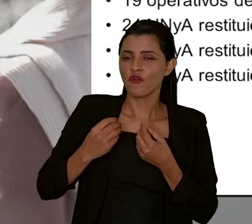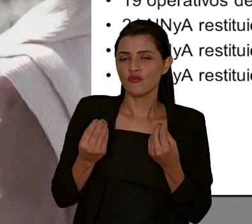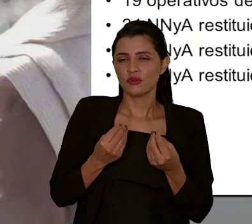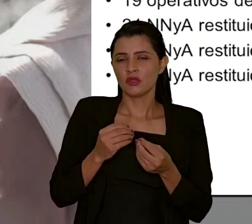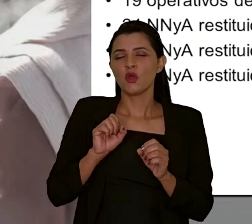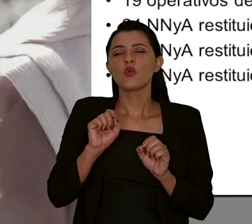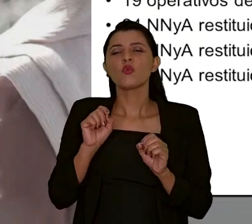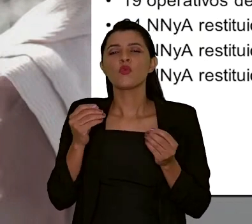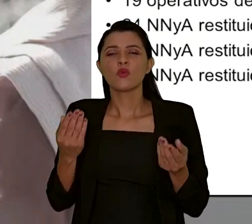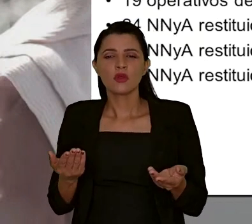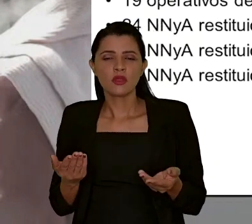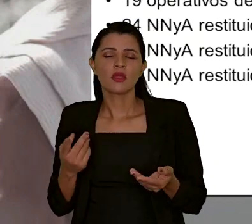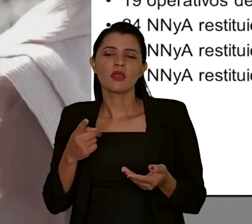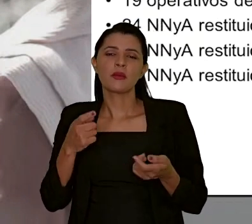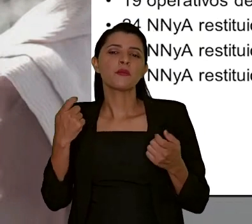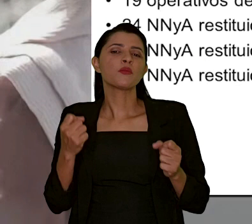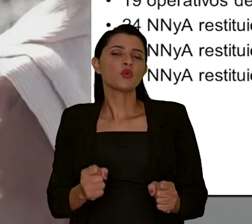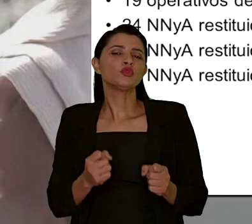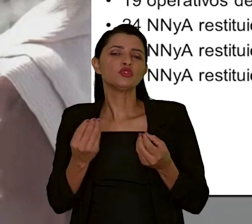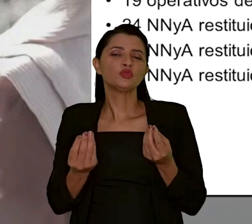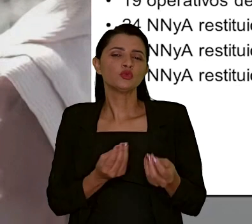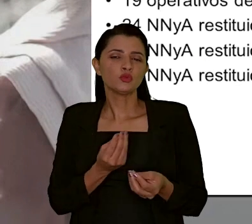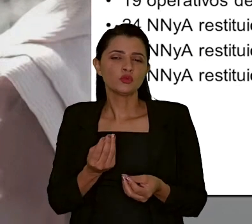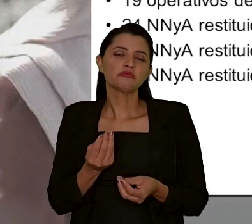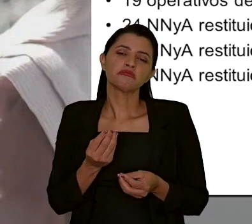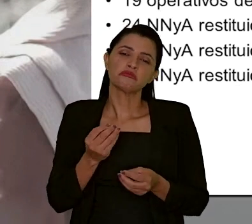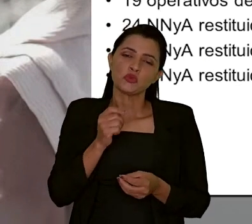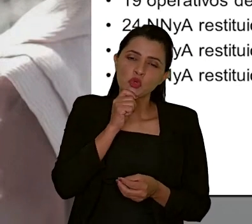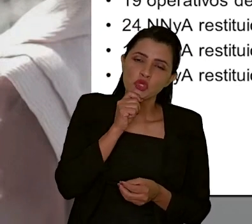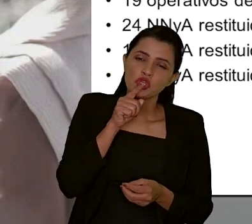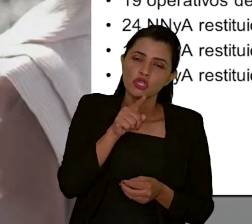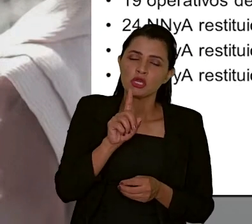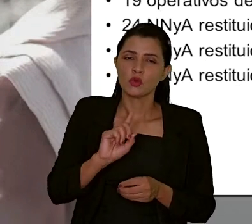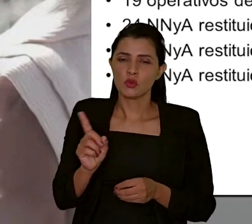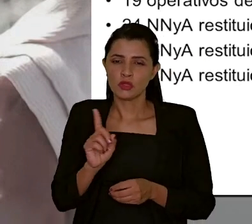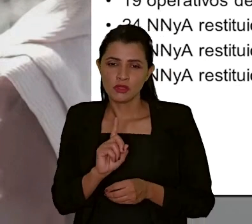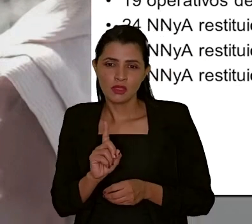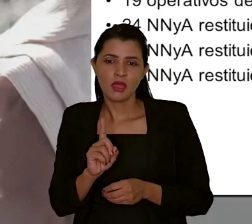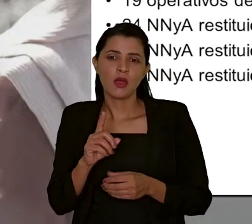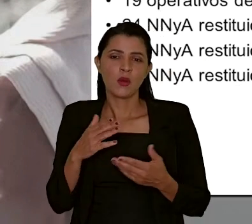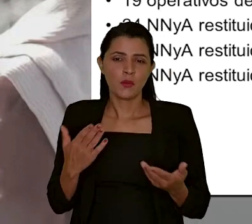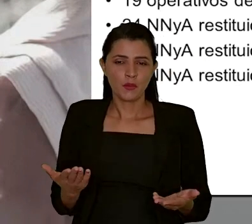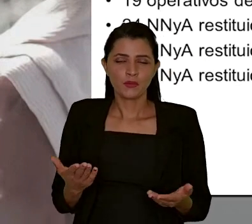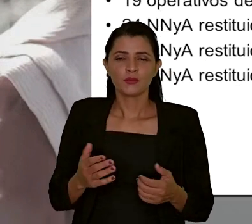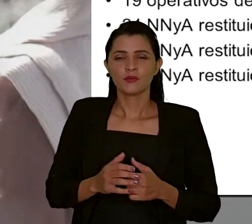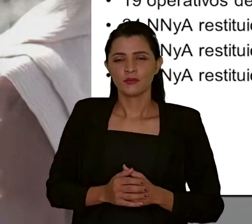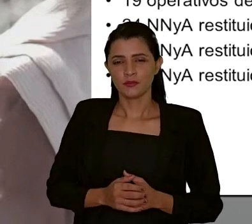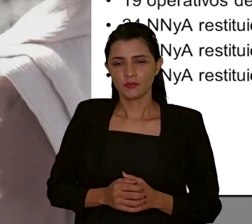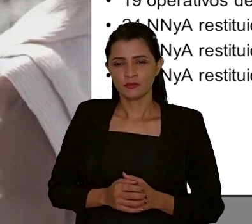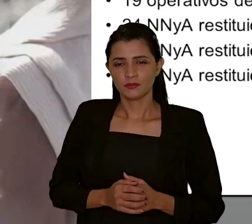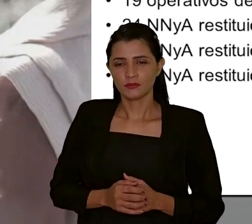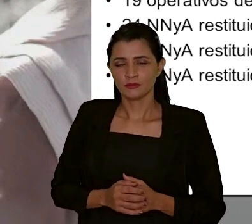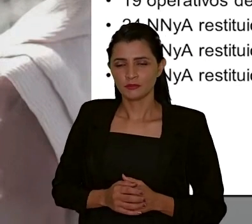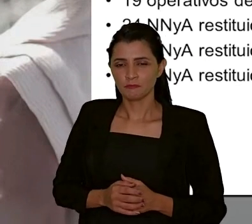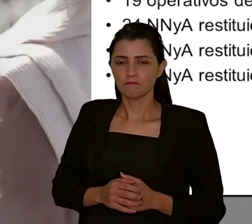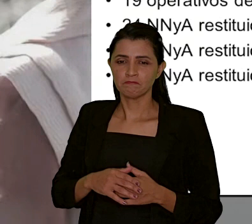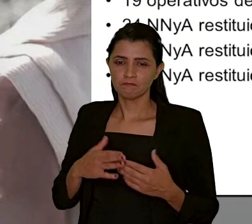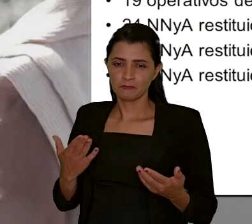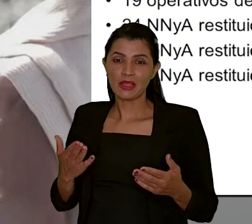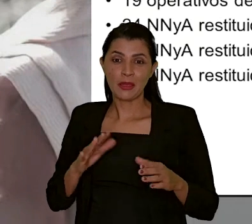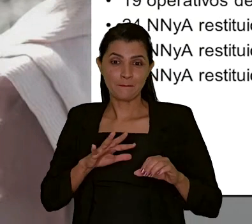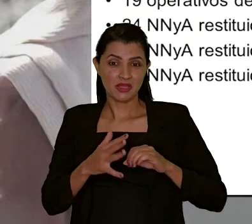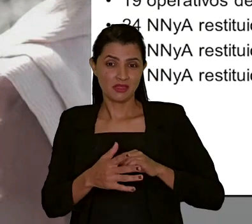que se hicieron por vía administrativa o por vía judicial. No se ha logrado, en razón de la